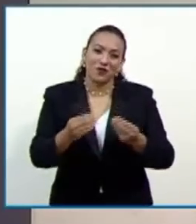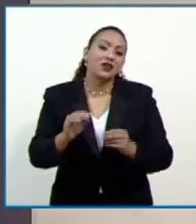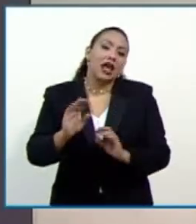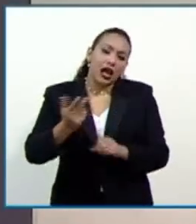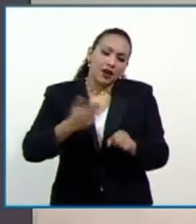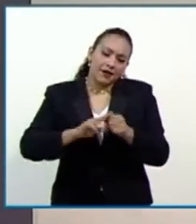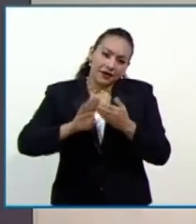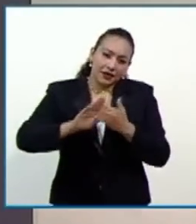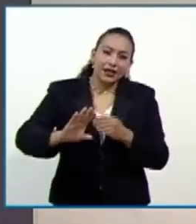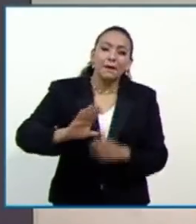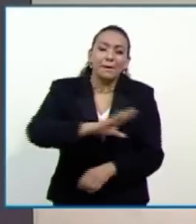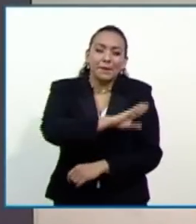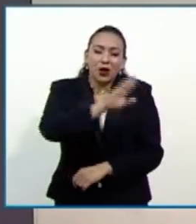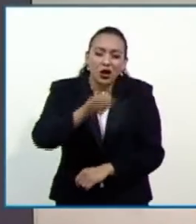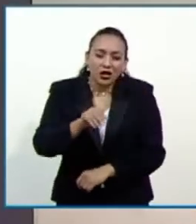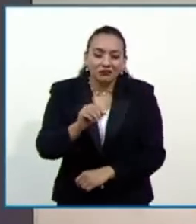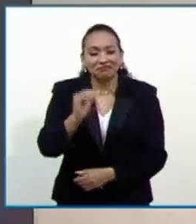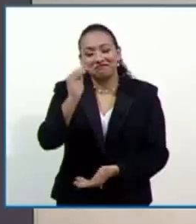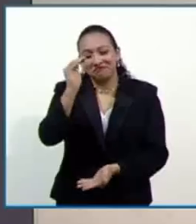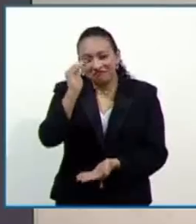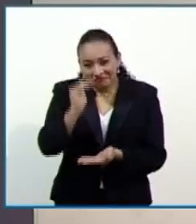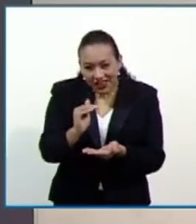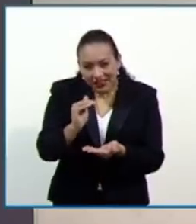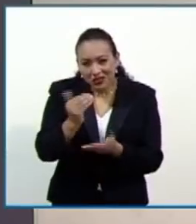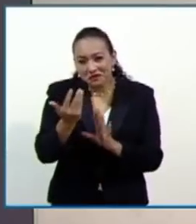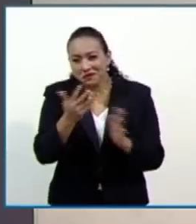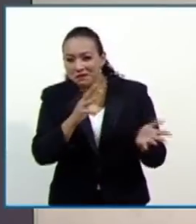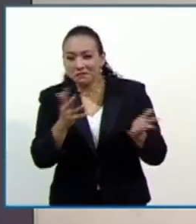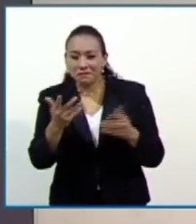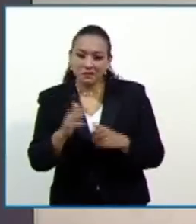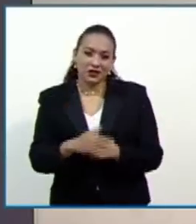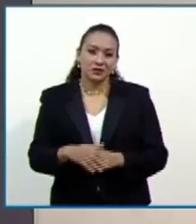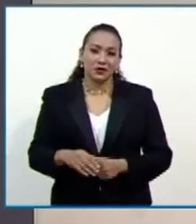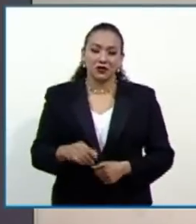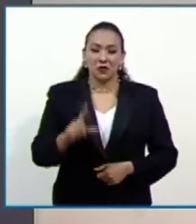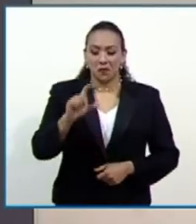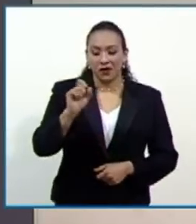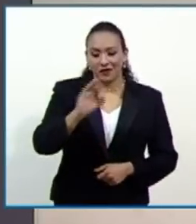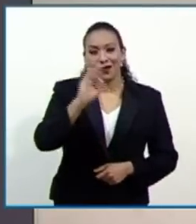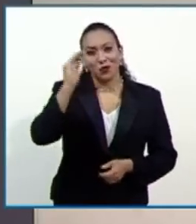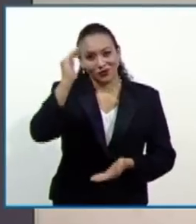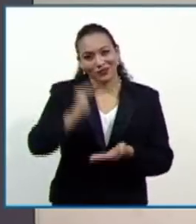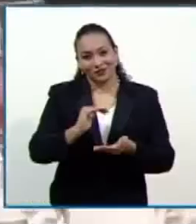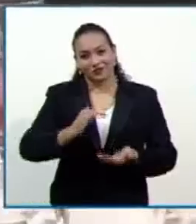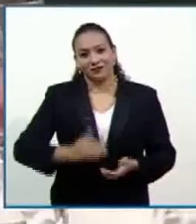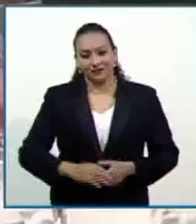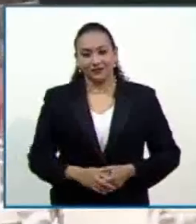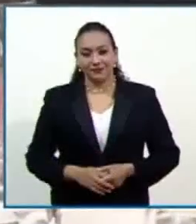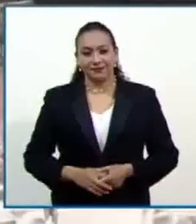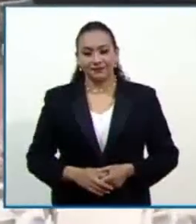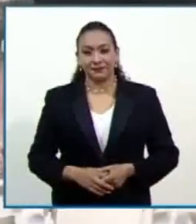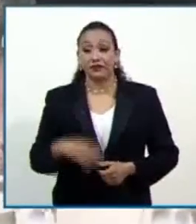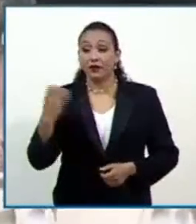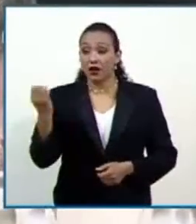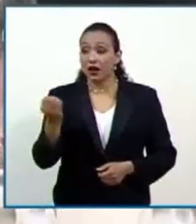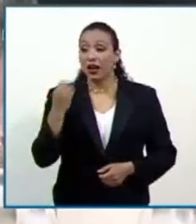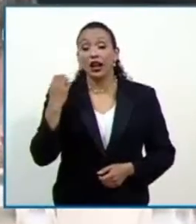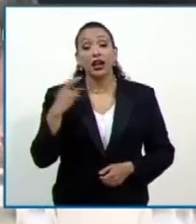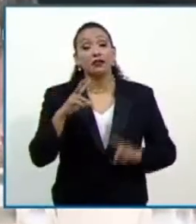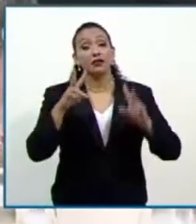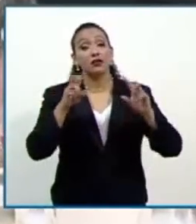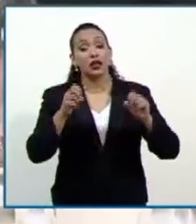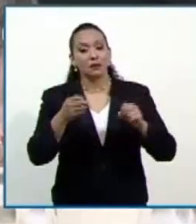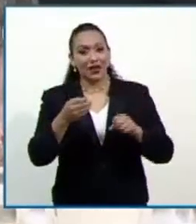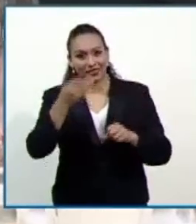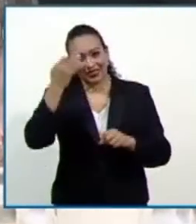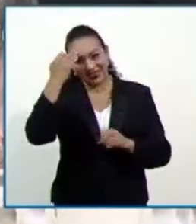y la mortalidad se reduce en cerca del 20%. Durante la conferencia sobre la